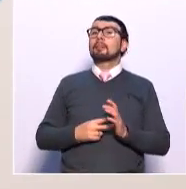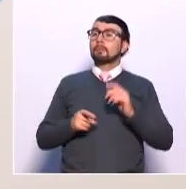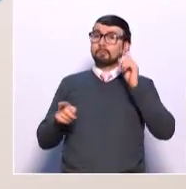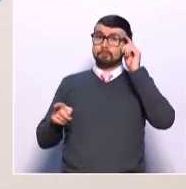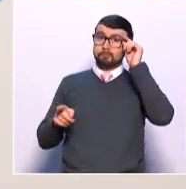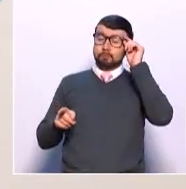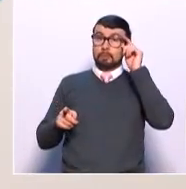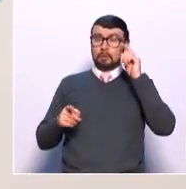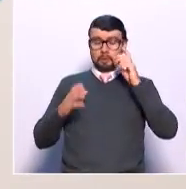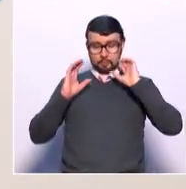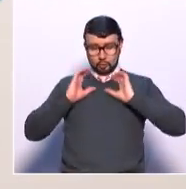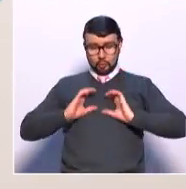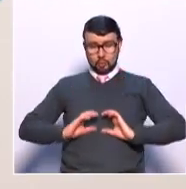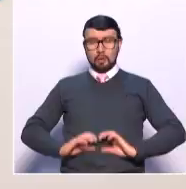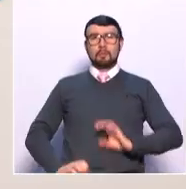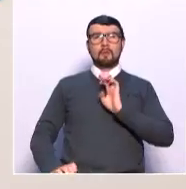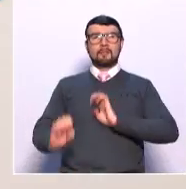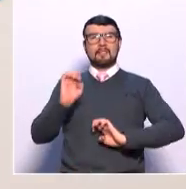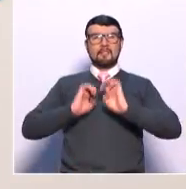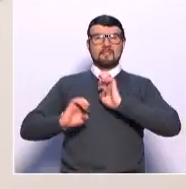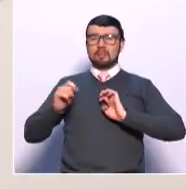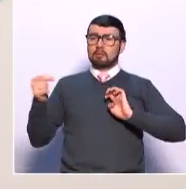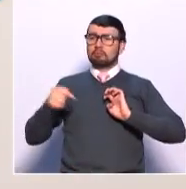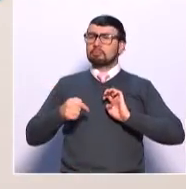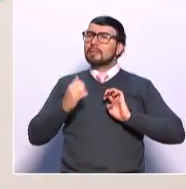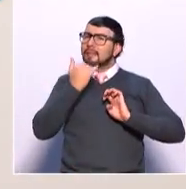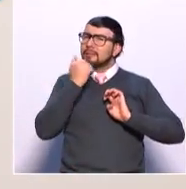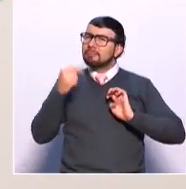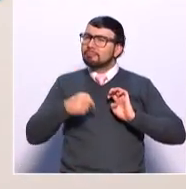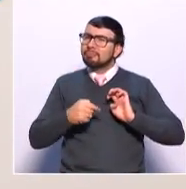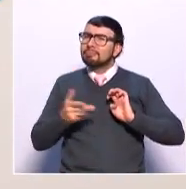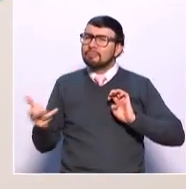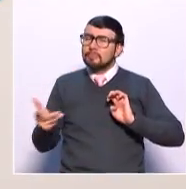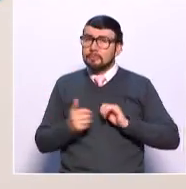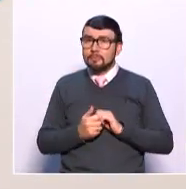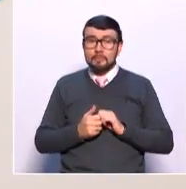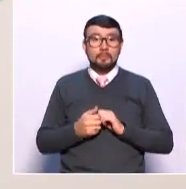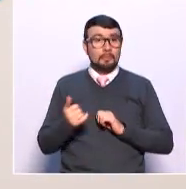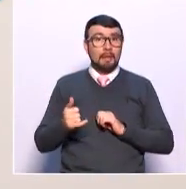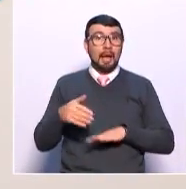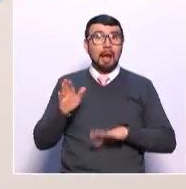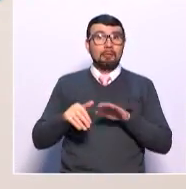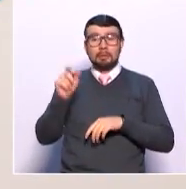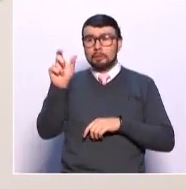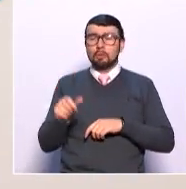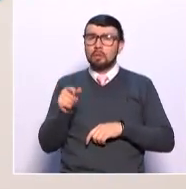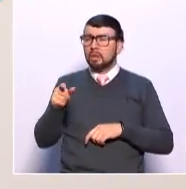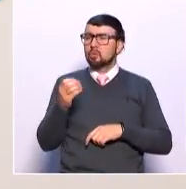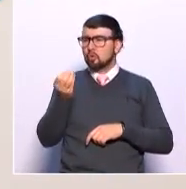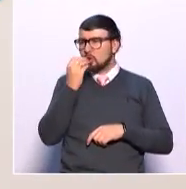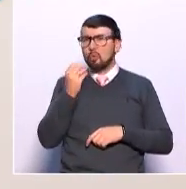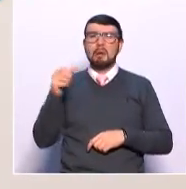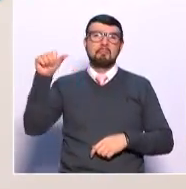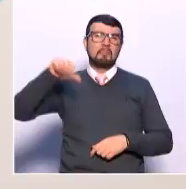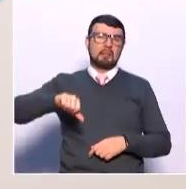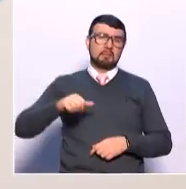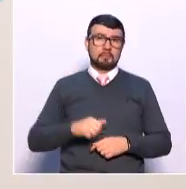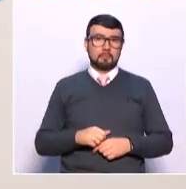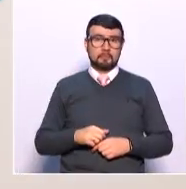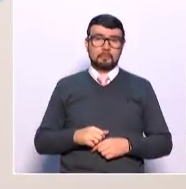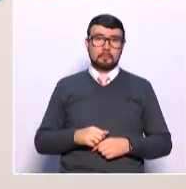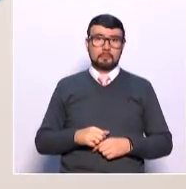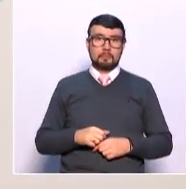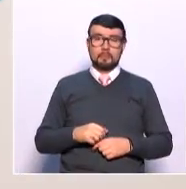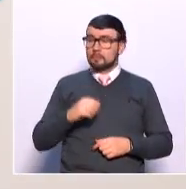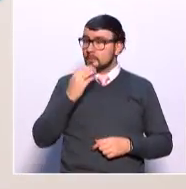sistema de defensas lo que está pasando muchas veces es que la persona se alimenta mal si algo baja